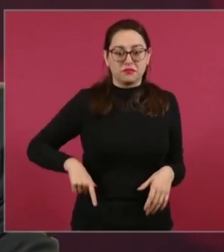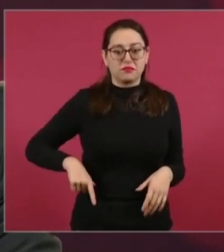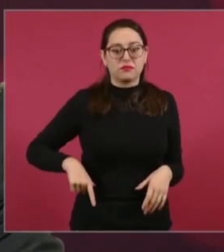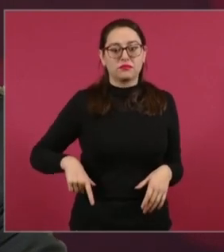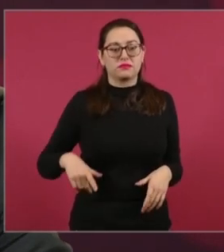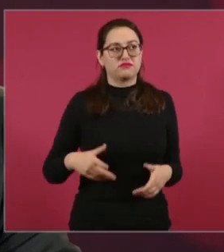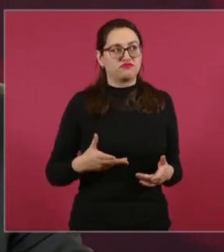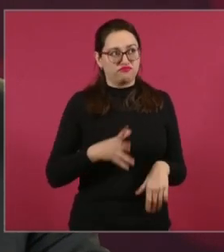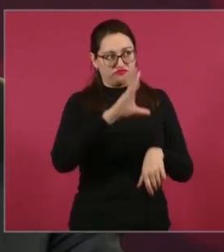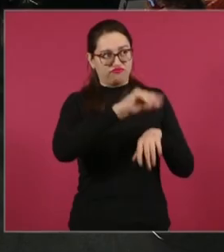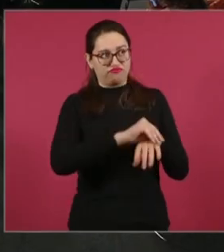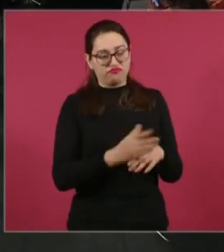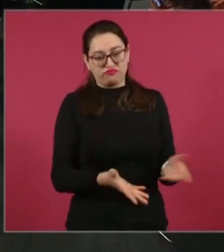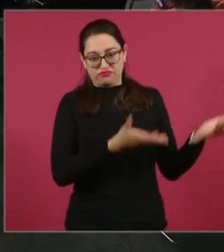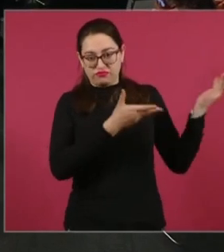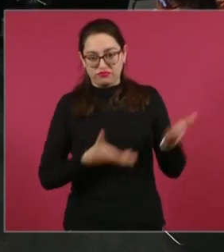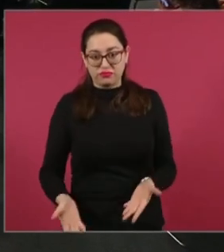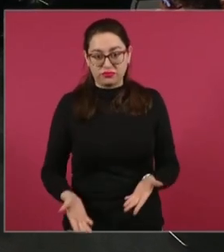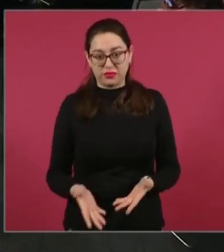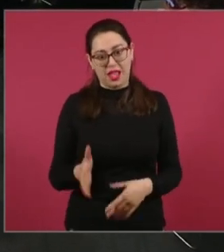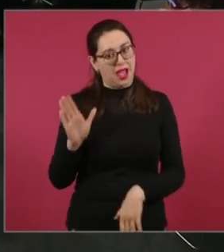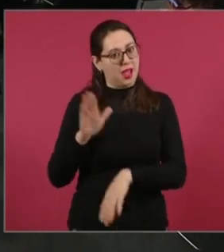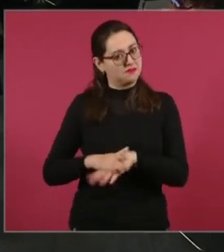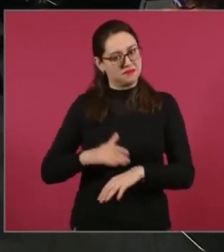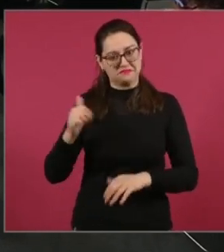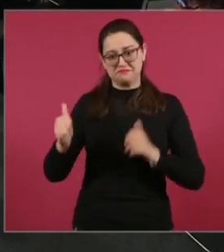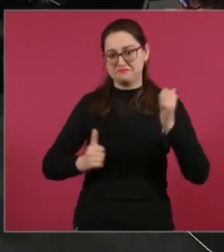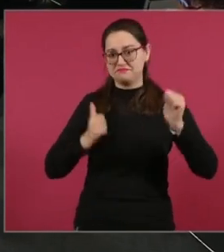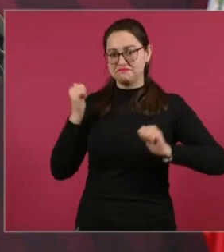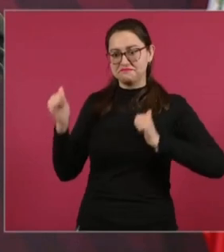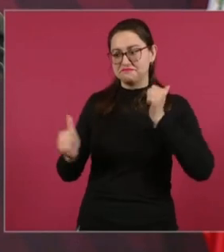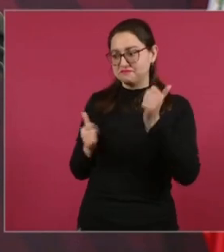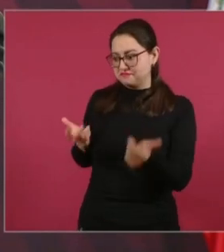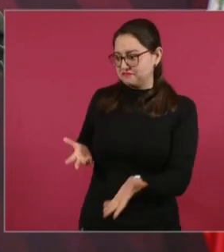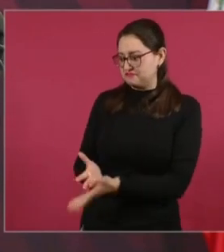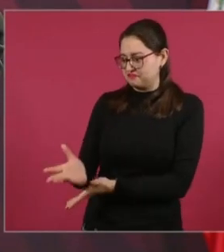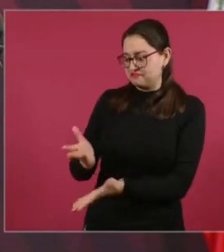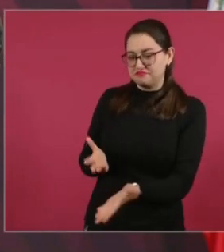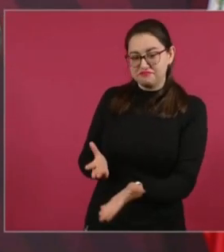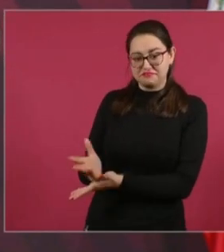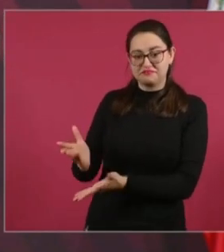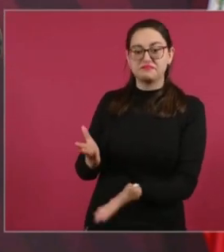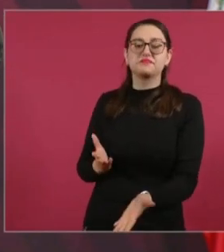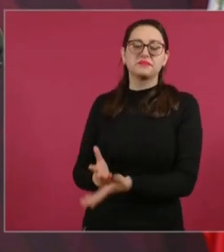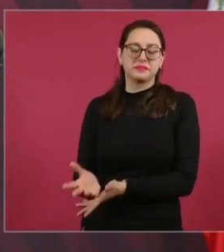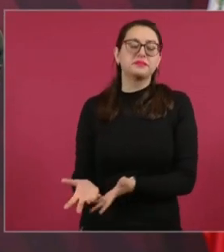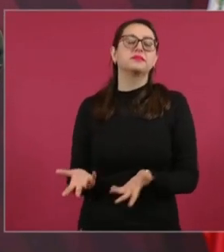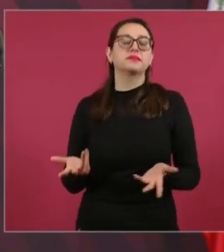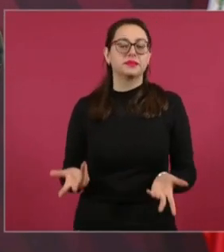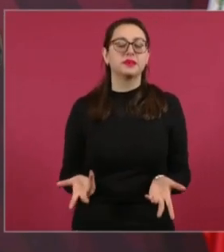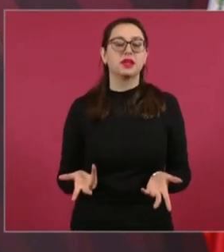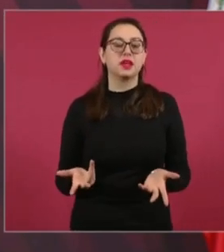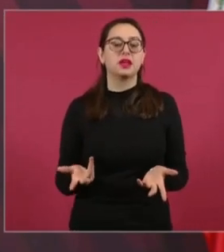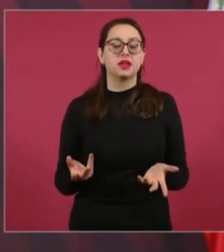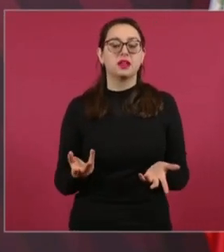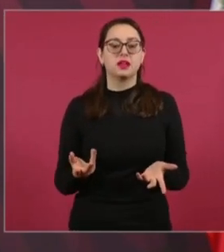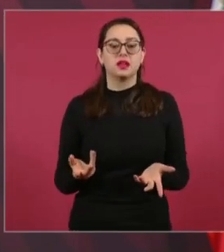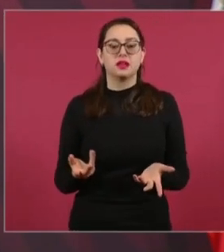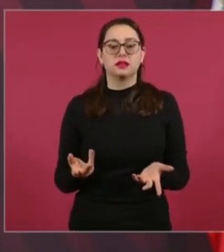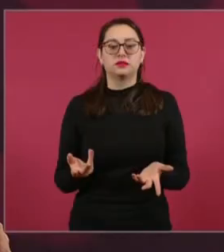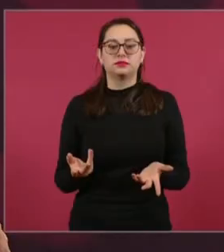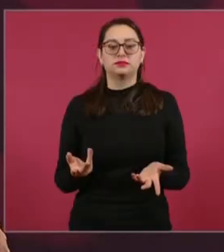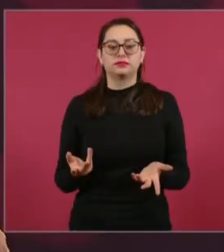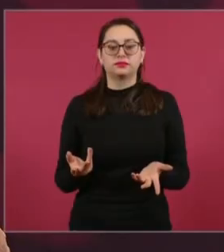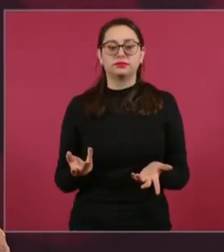como sucedía en el tiempo precisamente del gobierno, ya no sé si